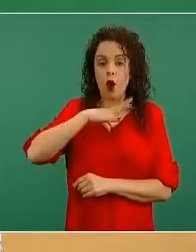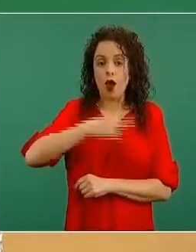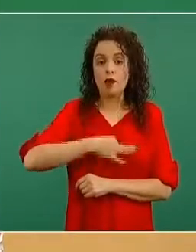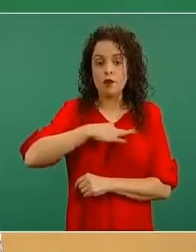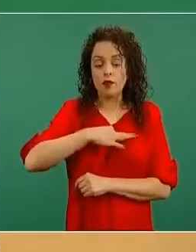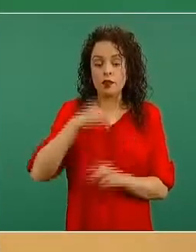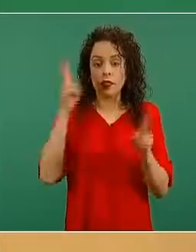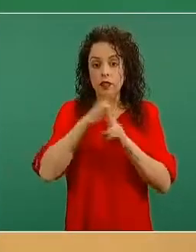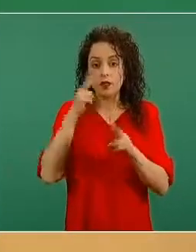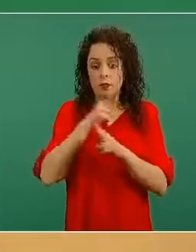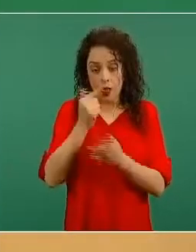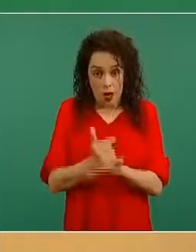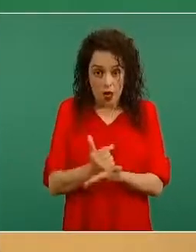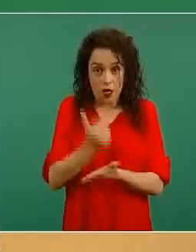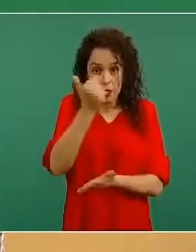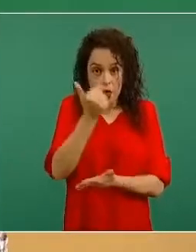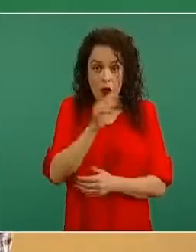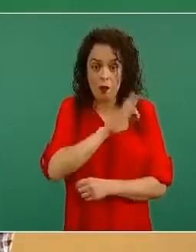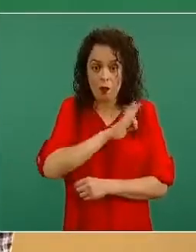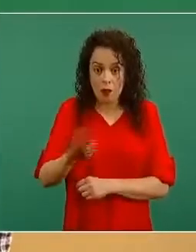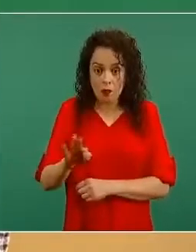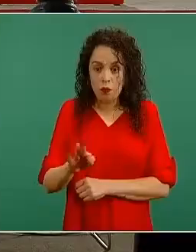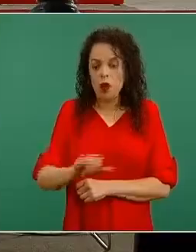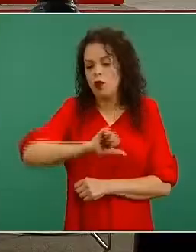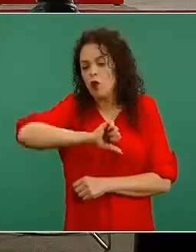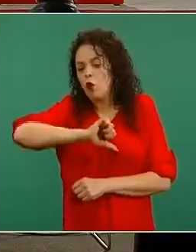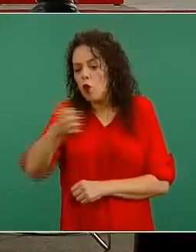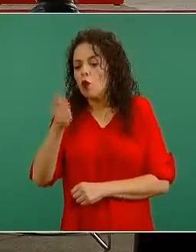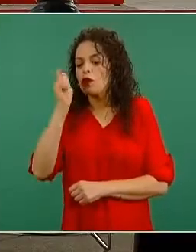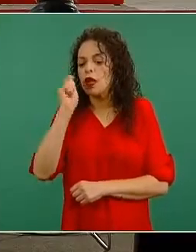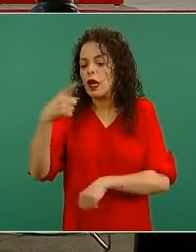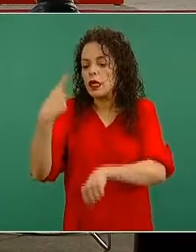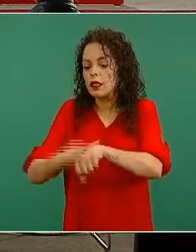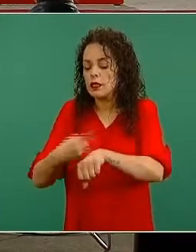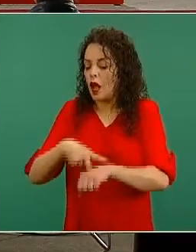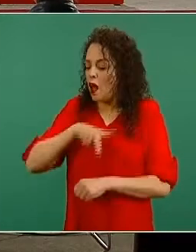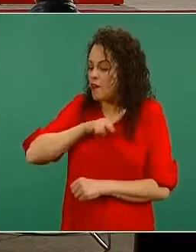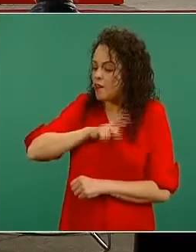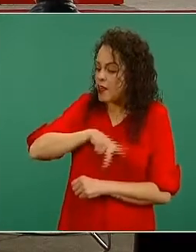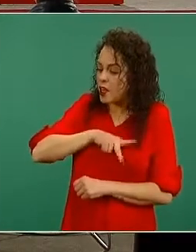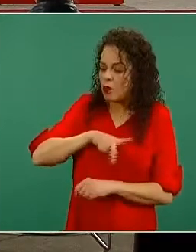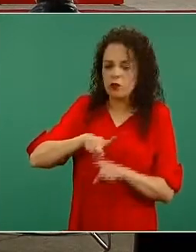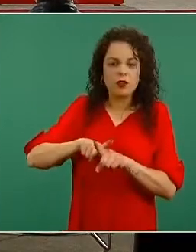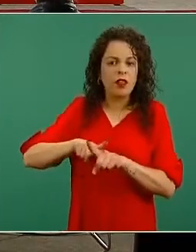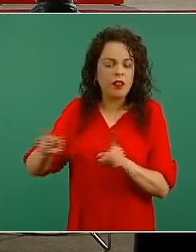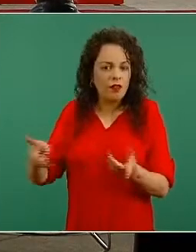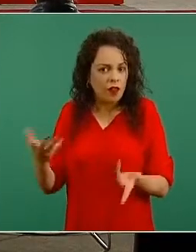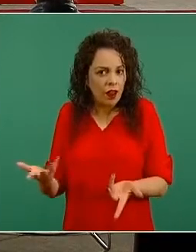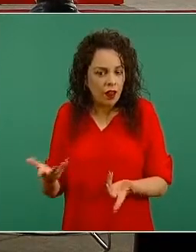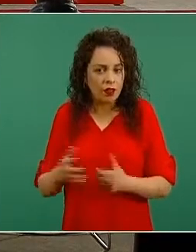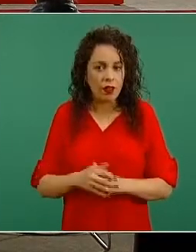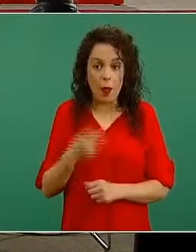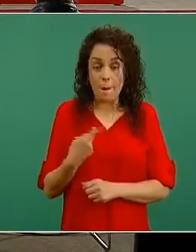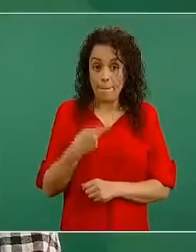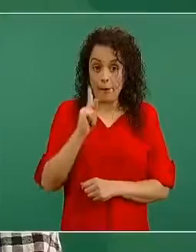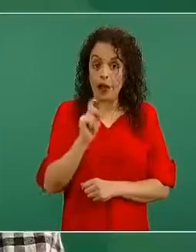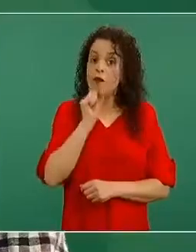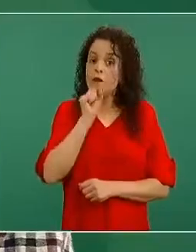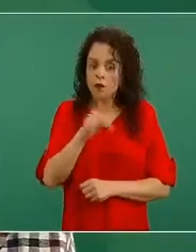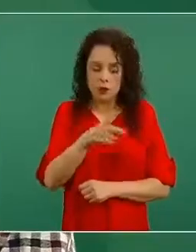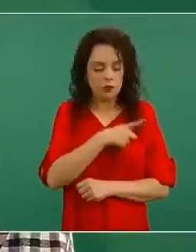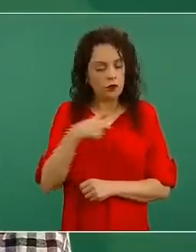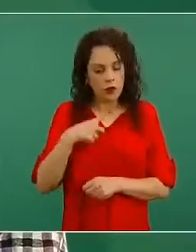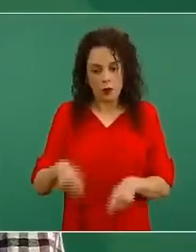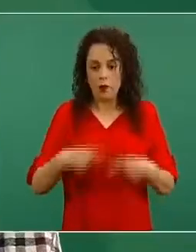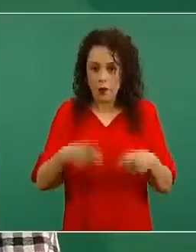grave y podría diagnosticarse otra causa distinta, otro virus, otra condición clínica, pero de todos modos siguen en atención.